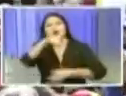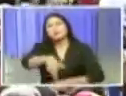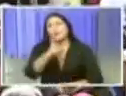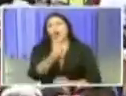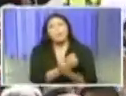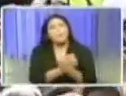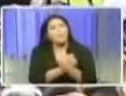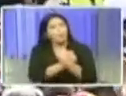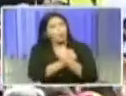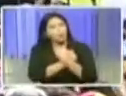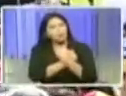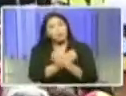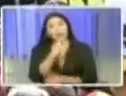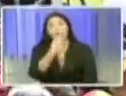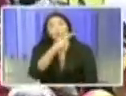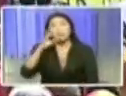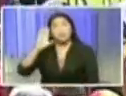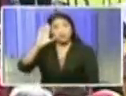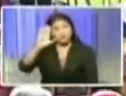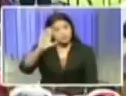amor, con compromiso.